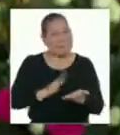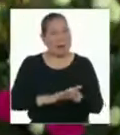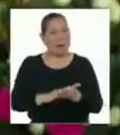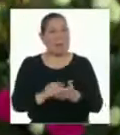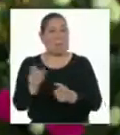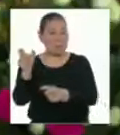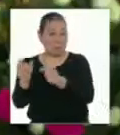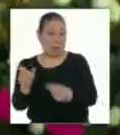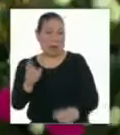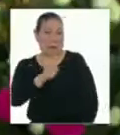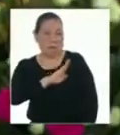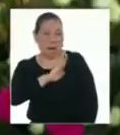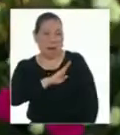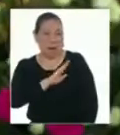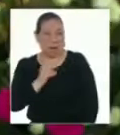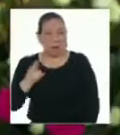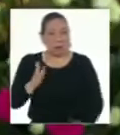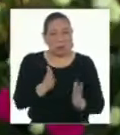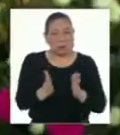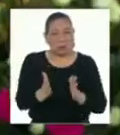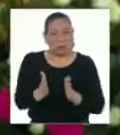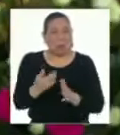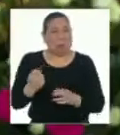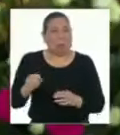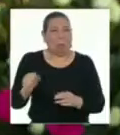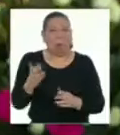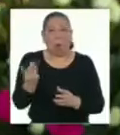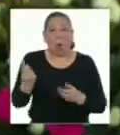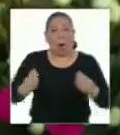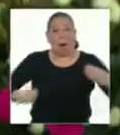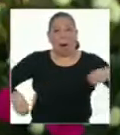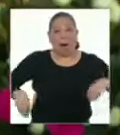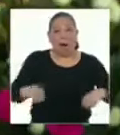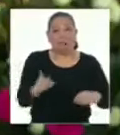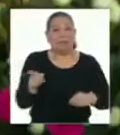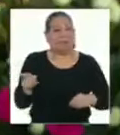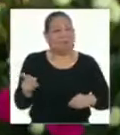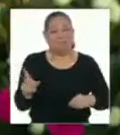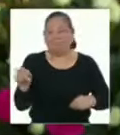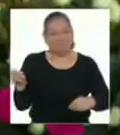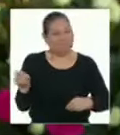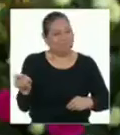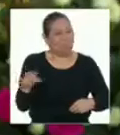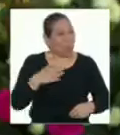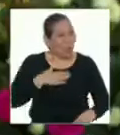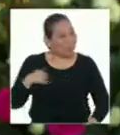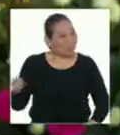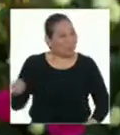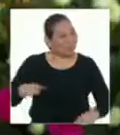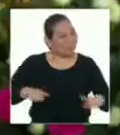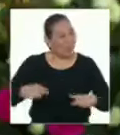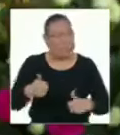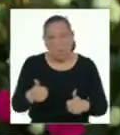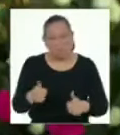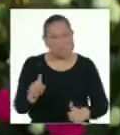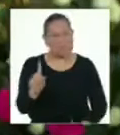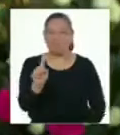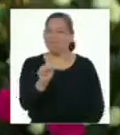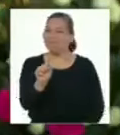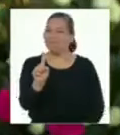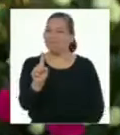la corrupción, organizaciones ilícitas para delinquir, no son ellos los dirigentes